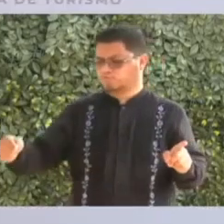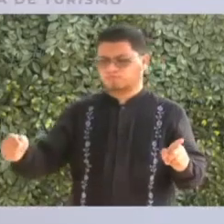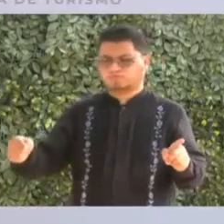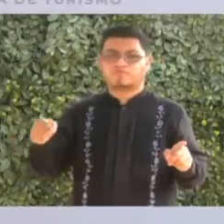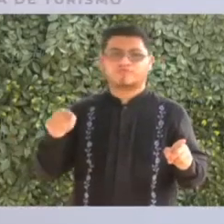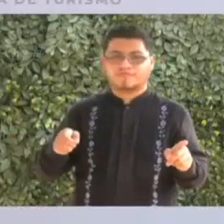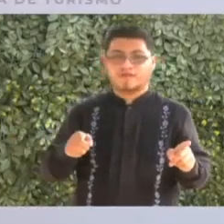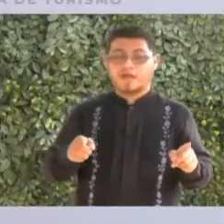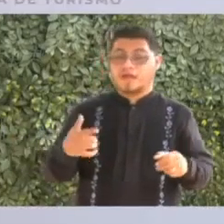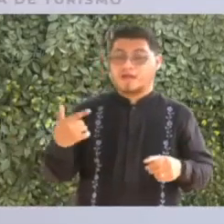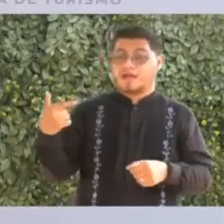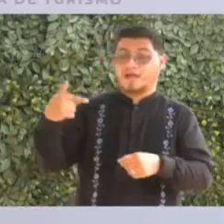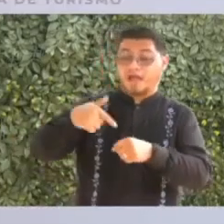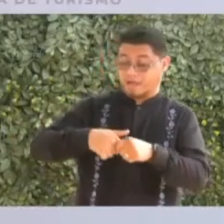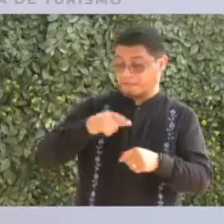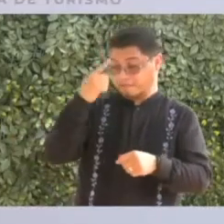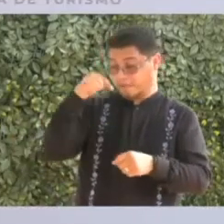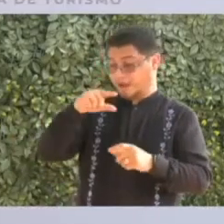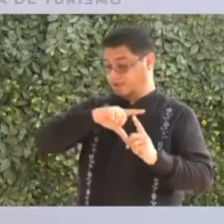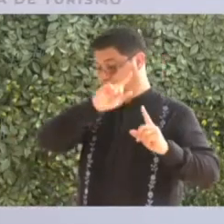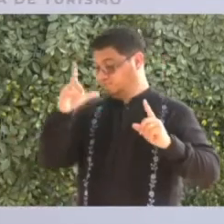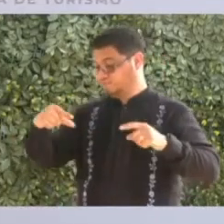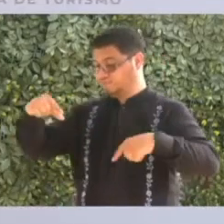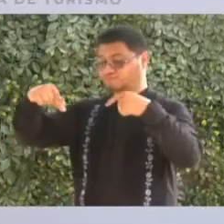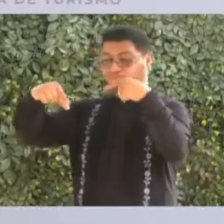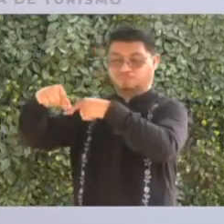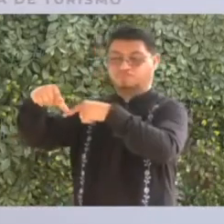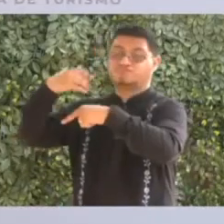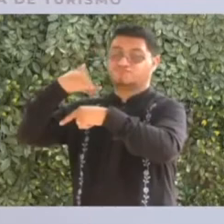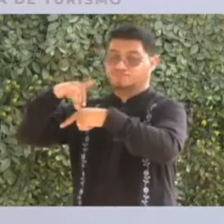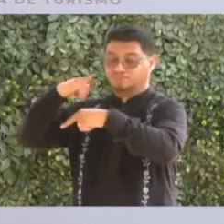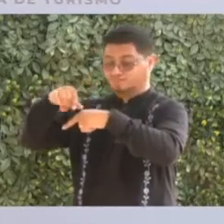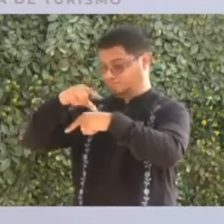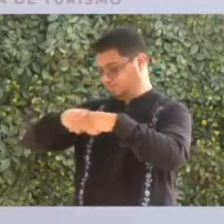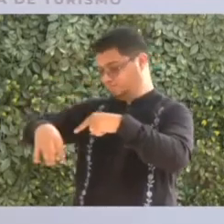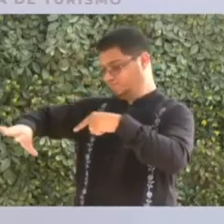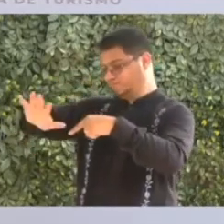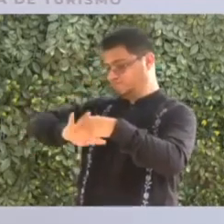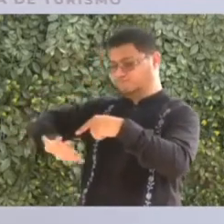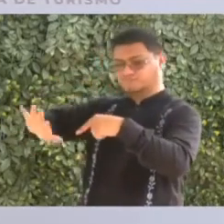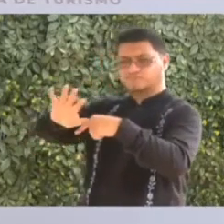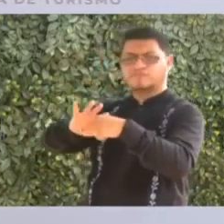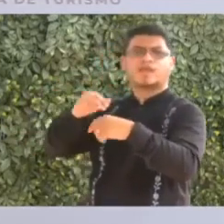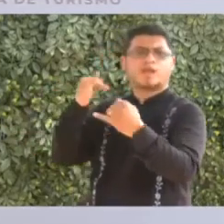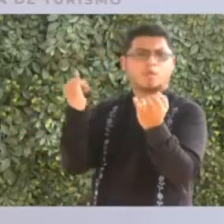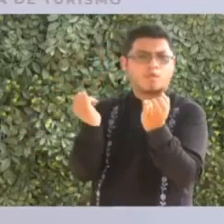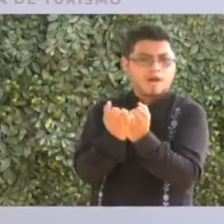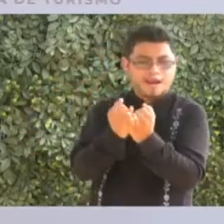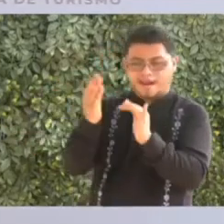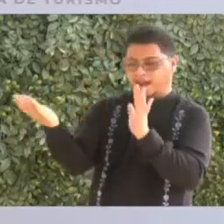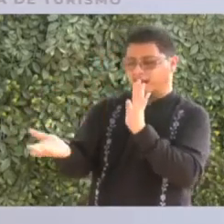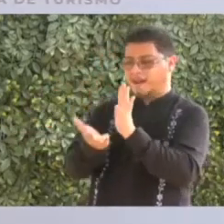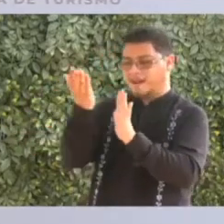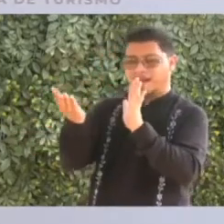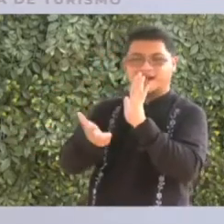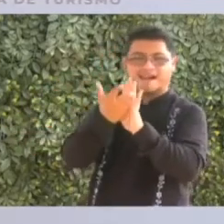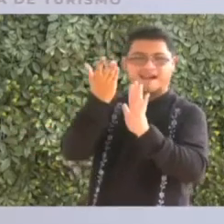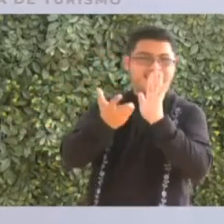el gas para la península, y también la construcción de la